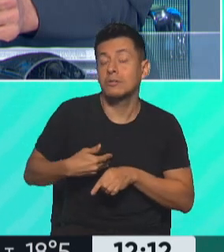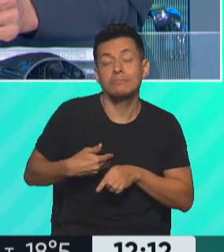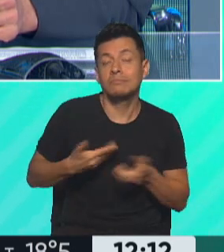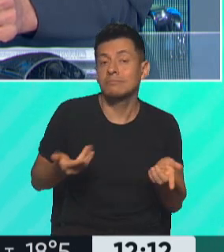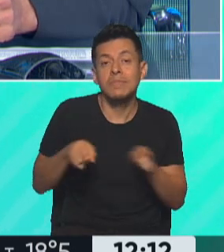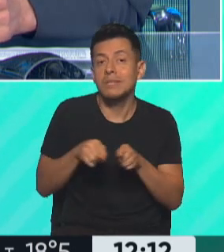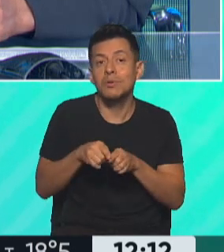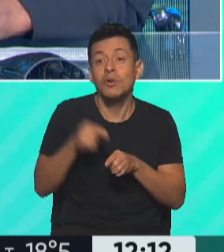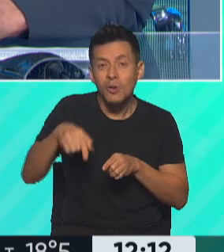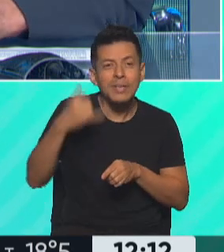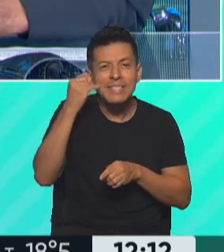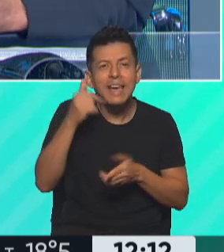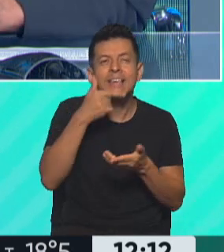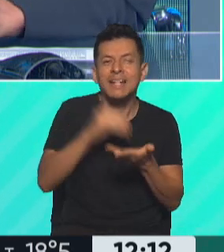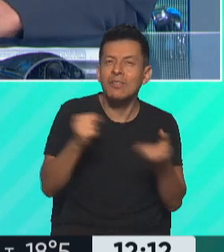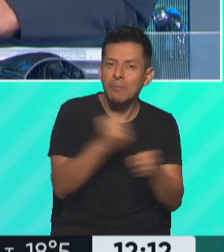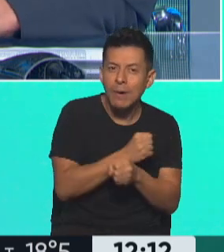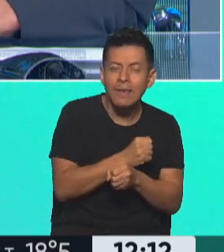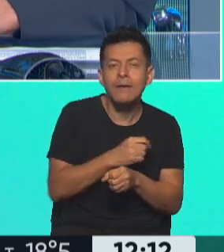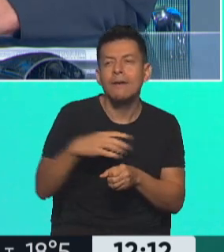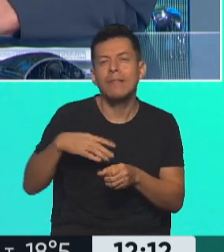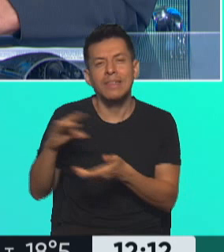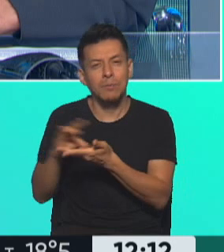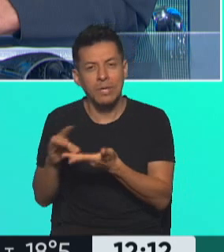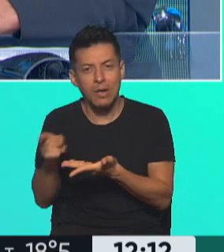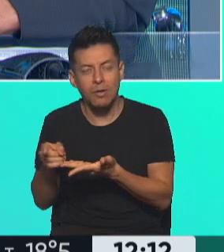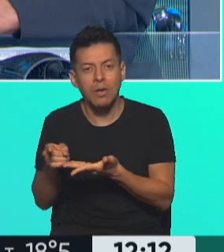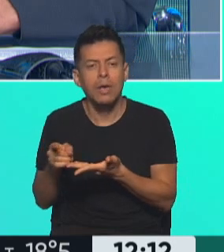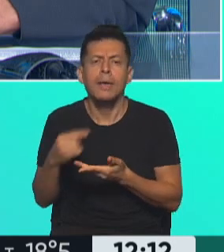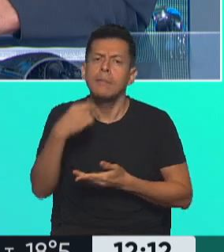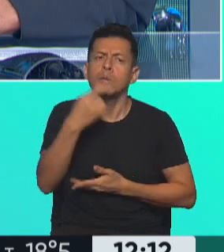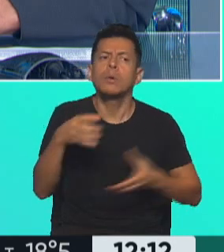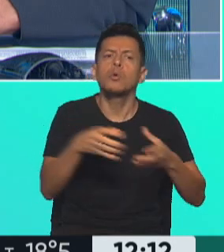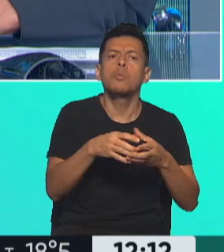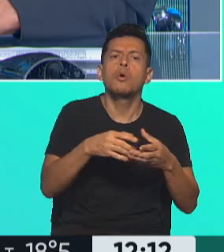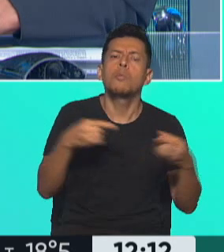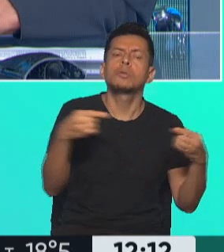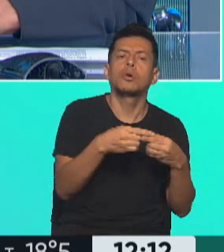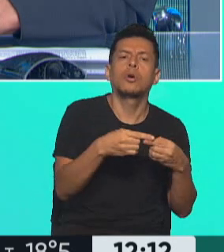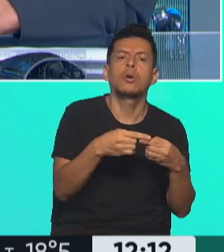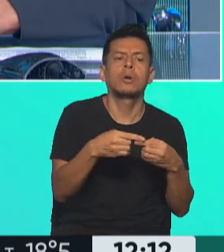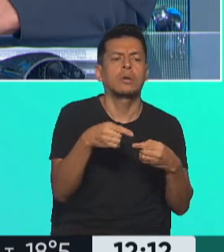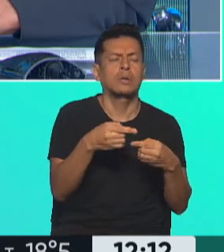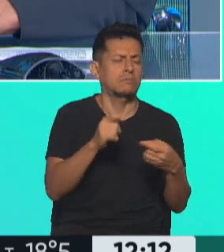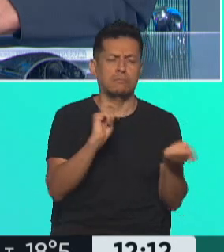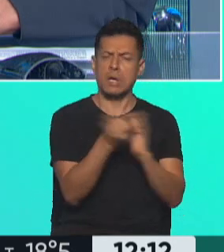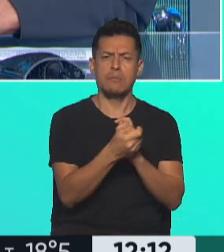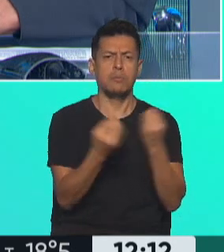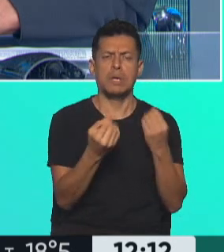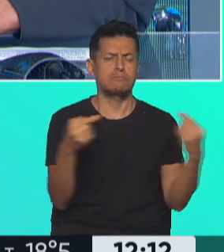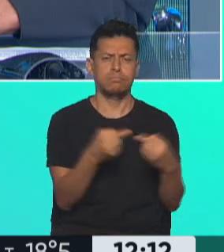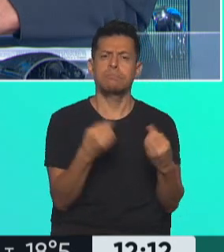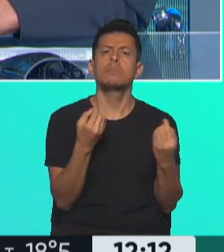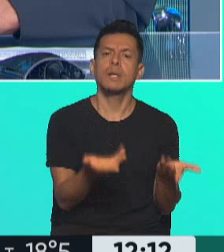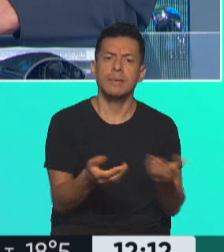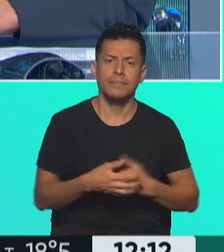hoy ya tiene media sanción en el Senado. Lo que habría que preguntarle a la gente de la oposición es por qué se contradicen de esta manera hoy, ¿no?